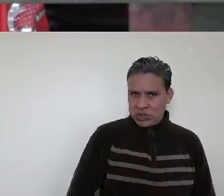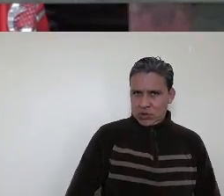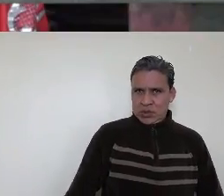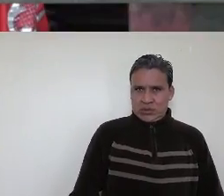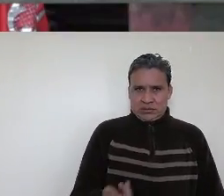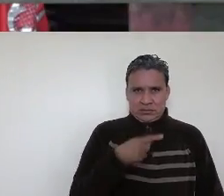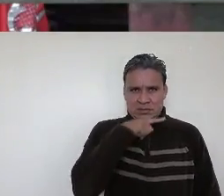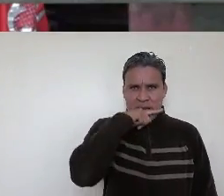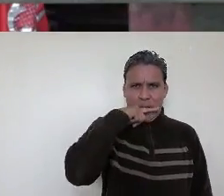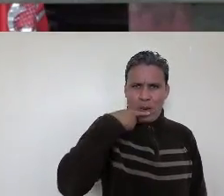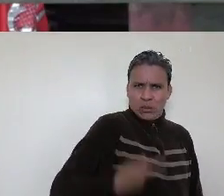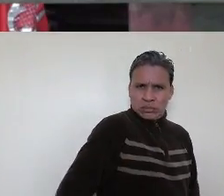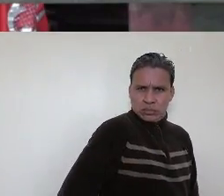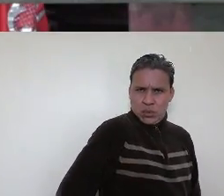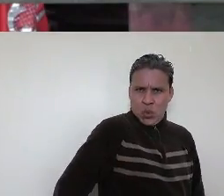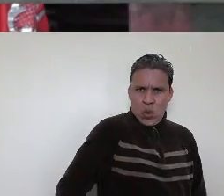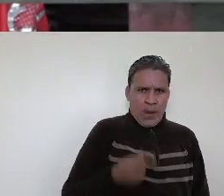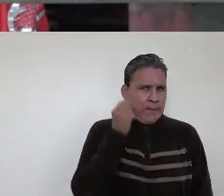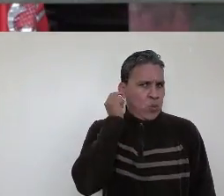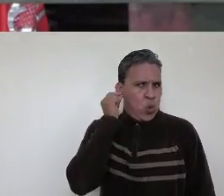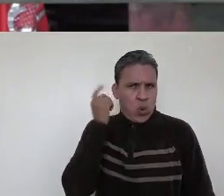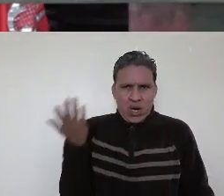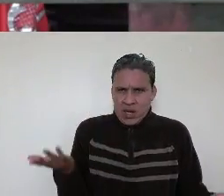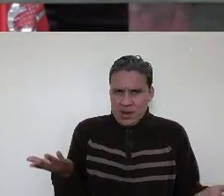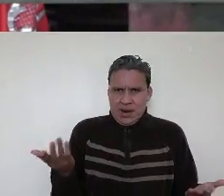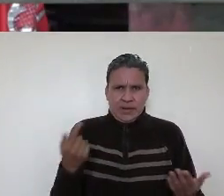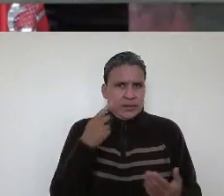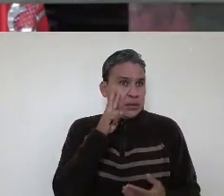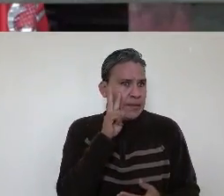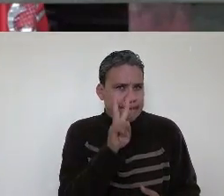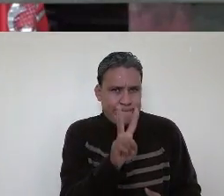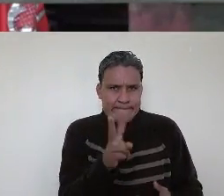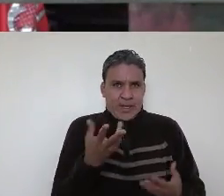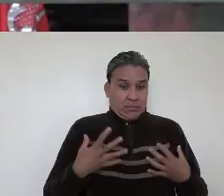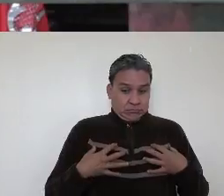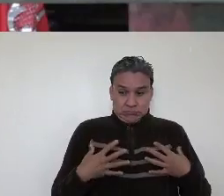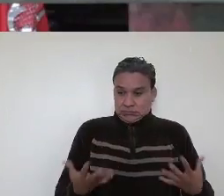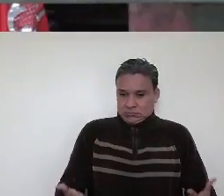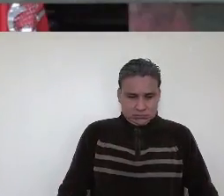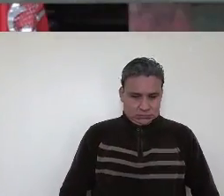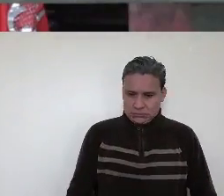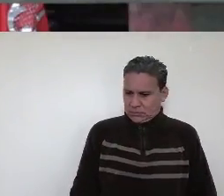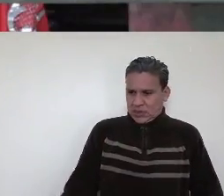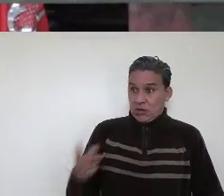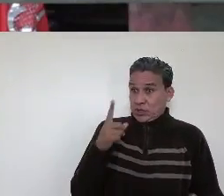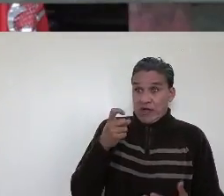con un vestido donde se le vería menos cosas si vinieran desnudas,